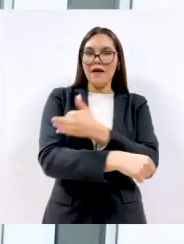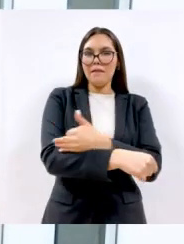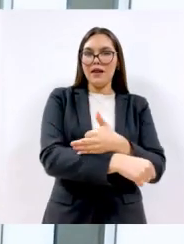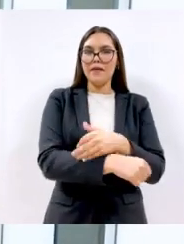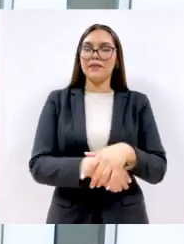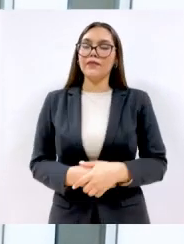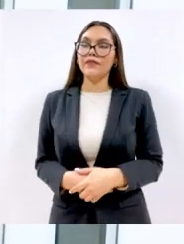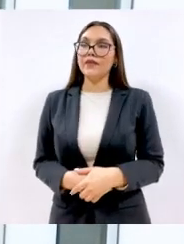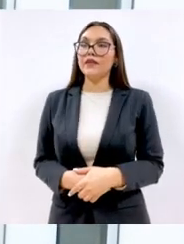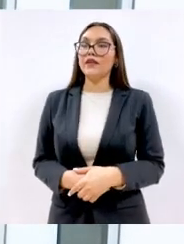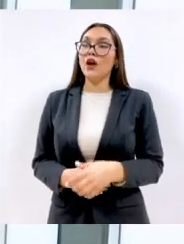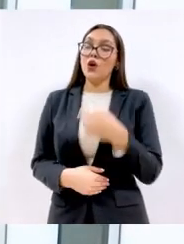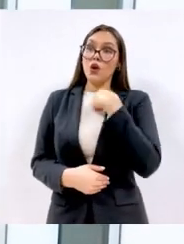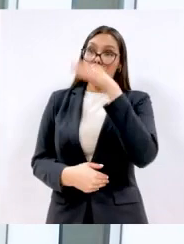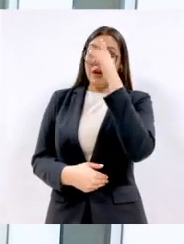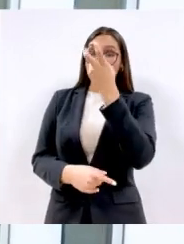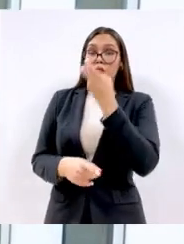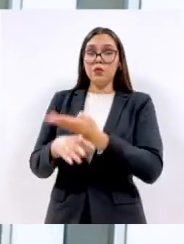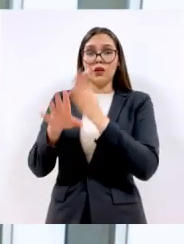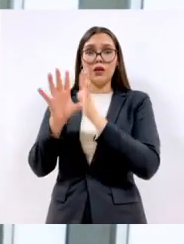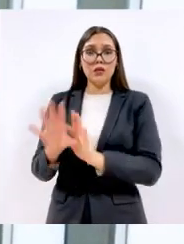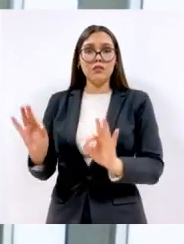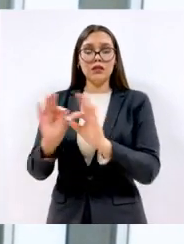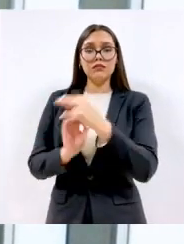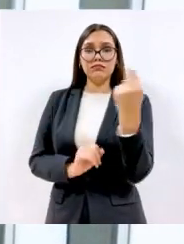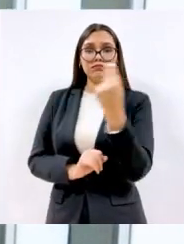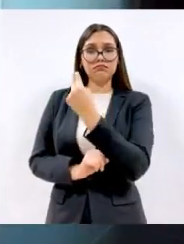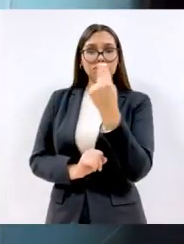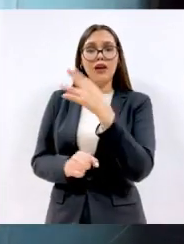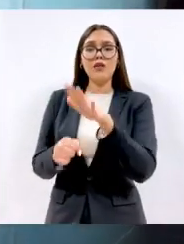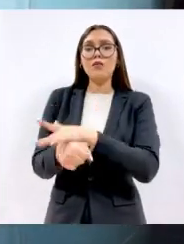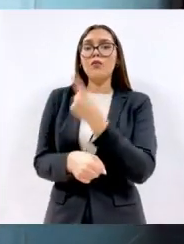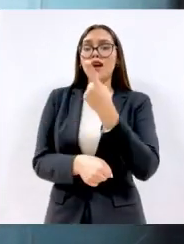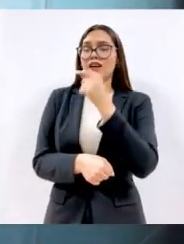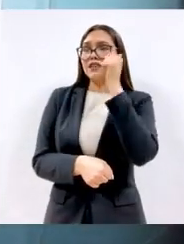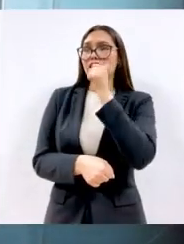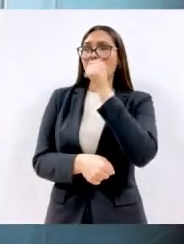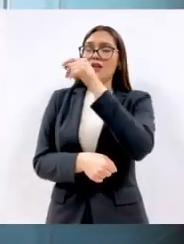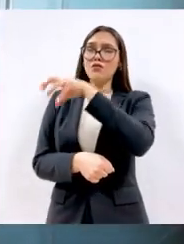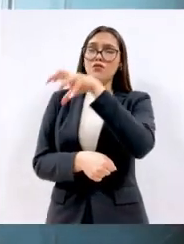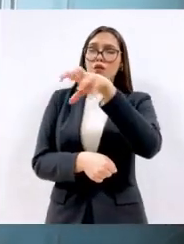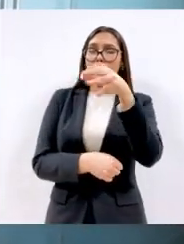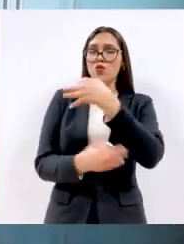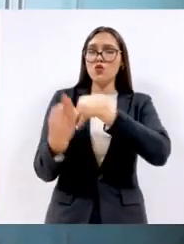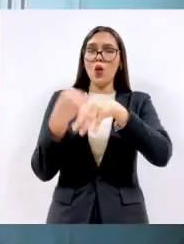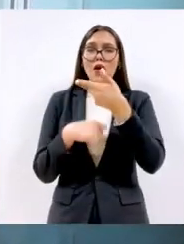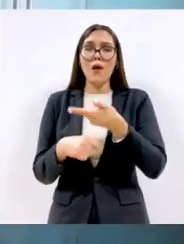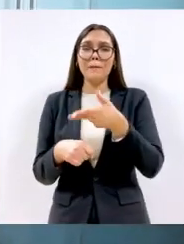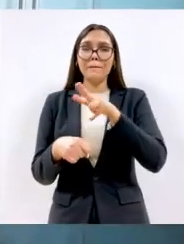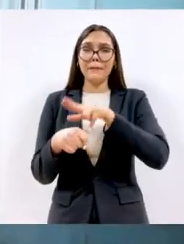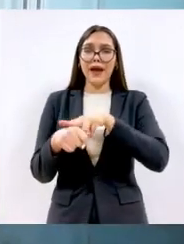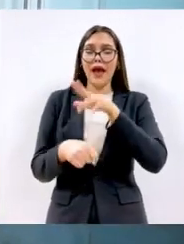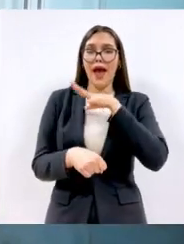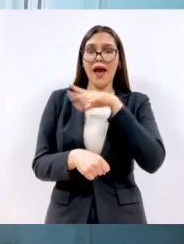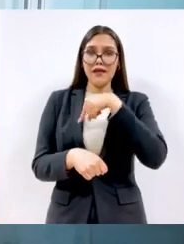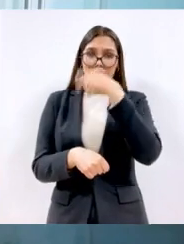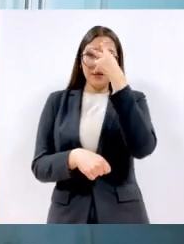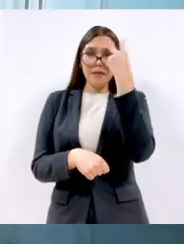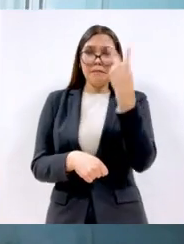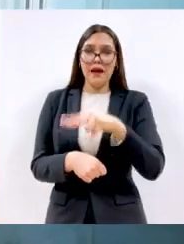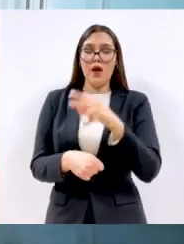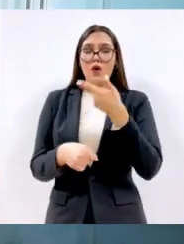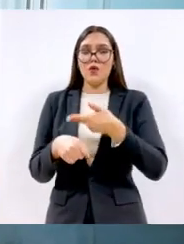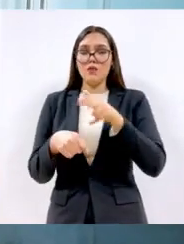yo creo que eso es algo muy importante y necesario, ya que todos los hospitales